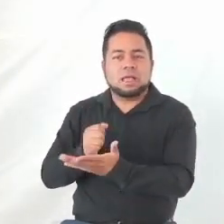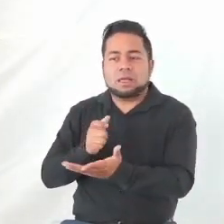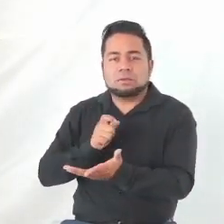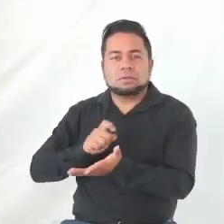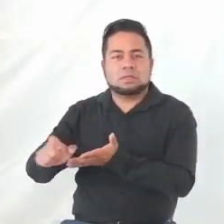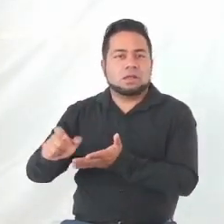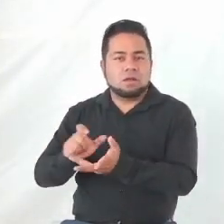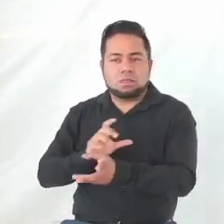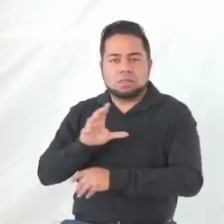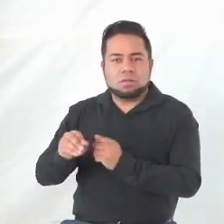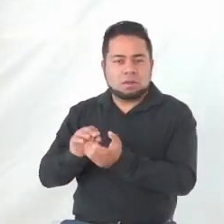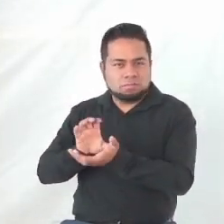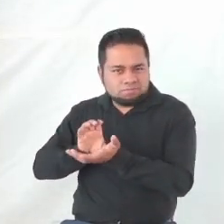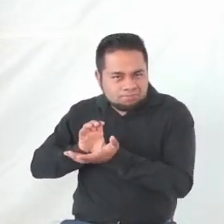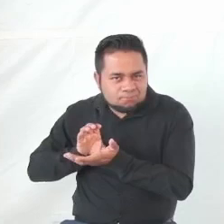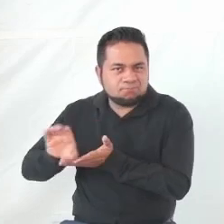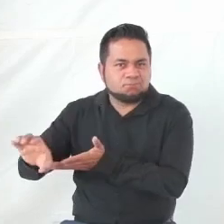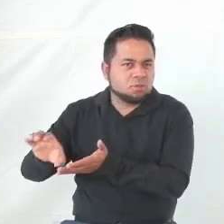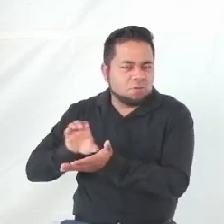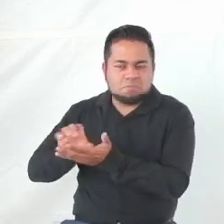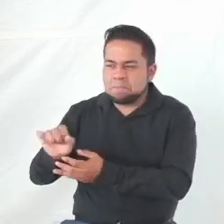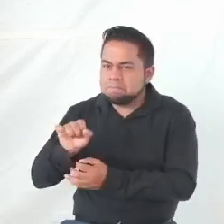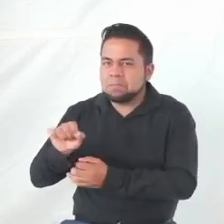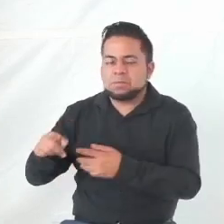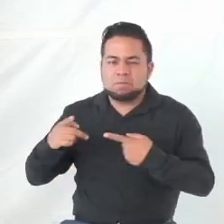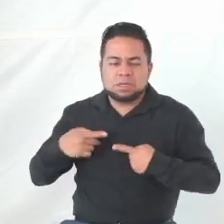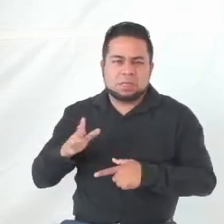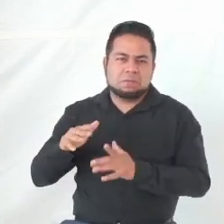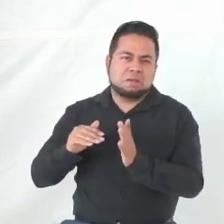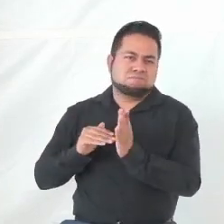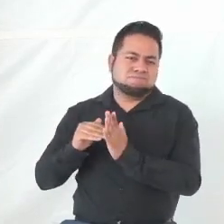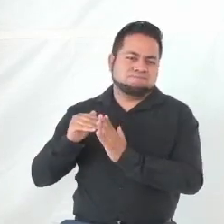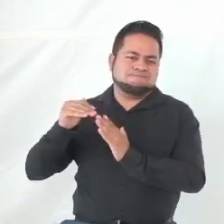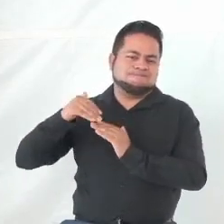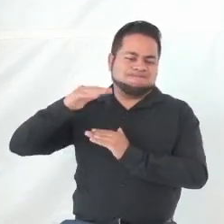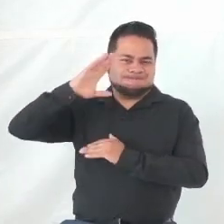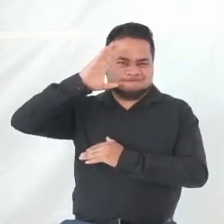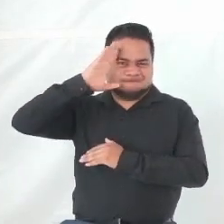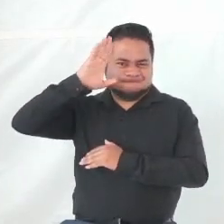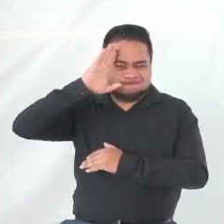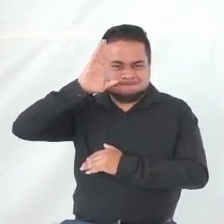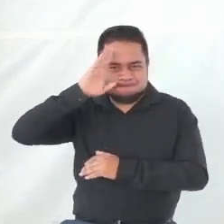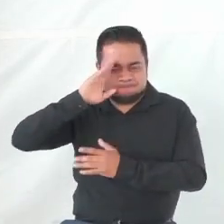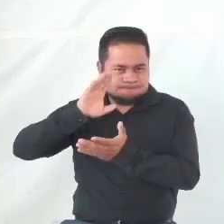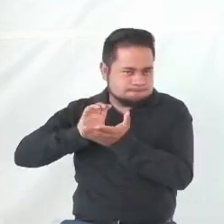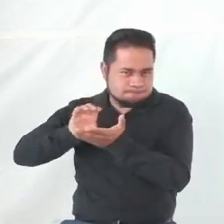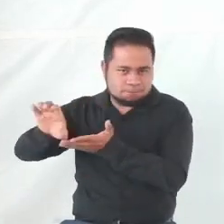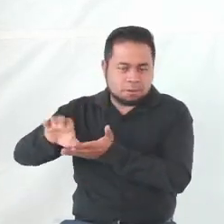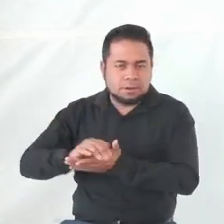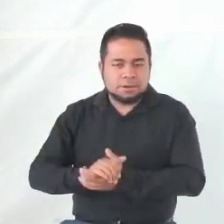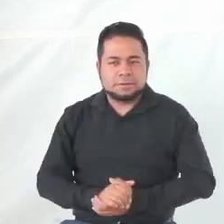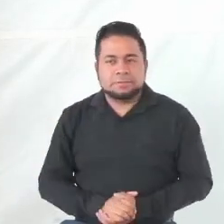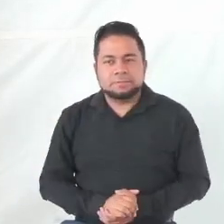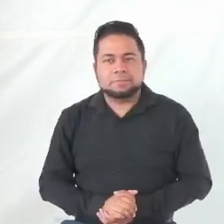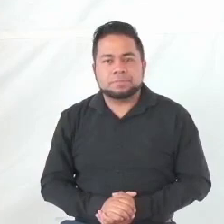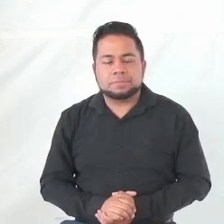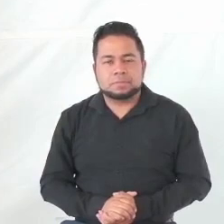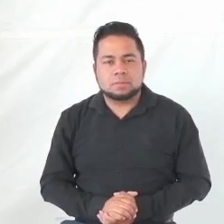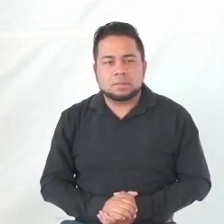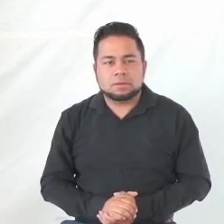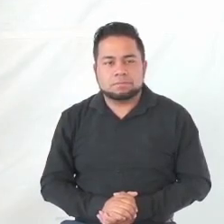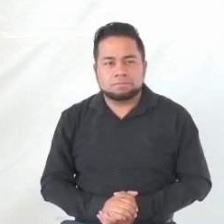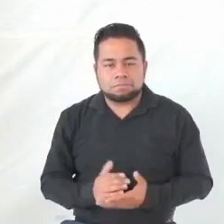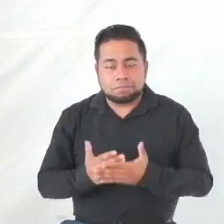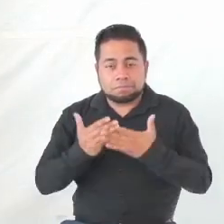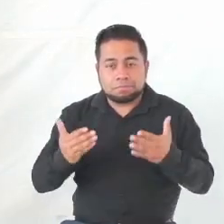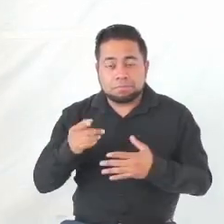beneficiándose con cantidades extremadamente altas. En lo que va,